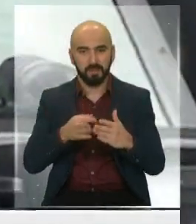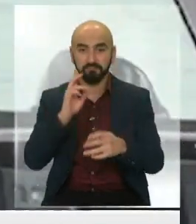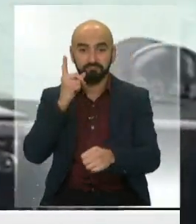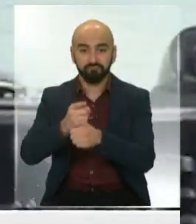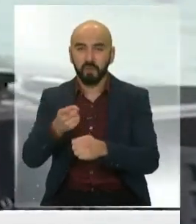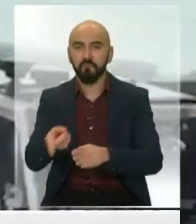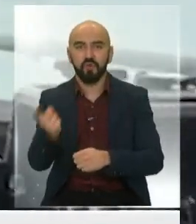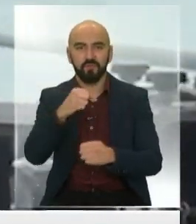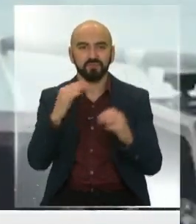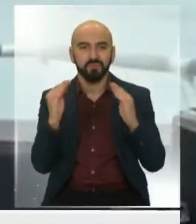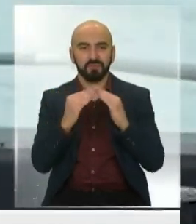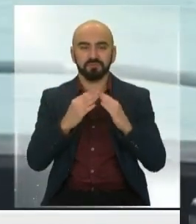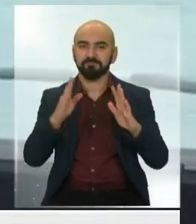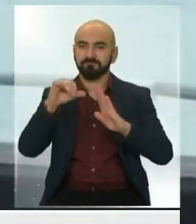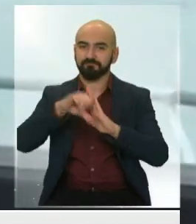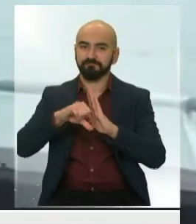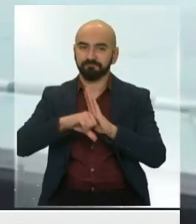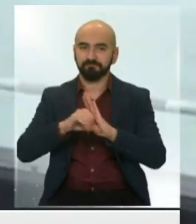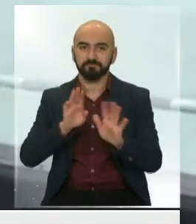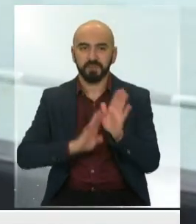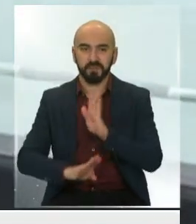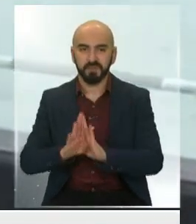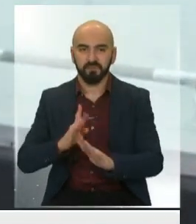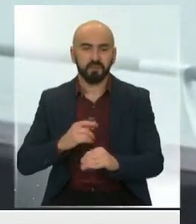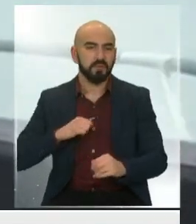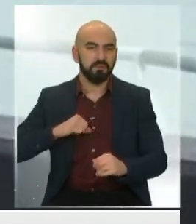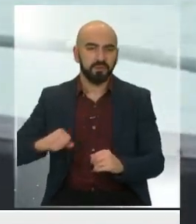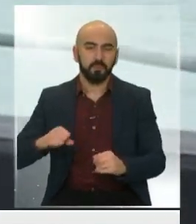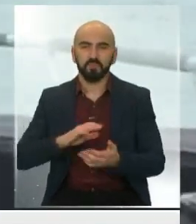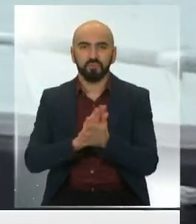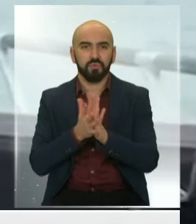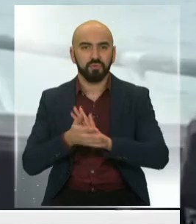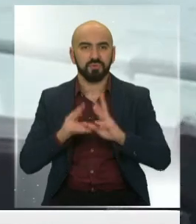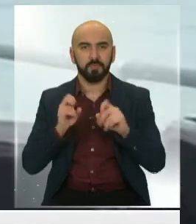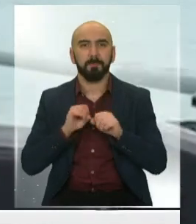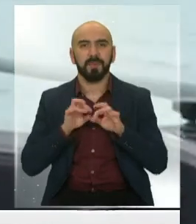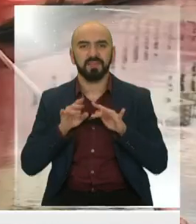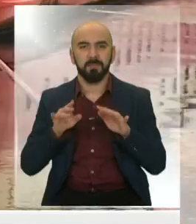sus hogares, realizar cuarentena preventiva y evitamos que esta pandemia se siga expandiendo.